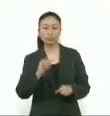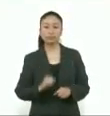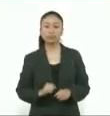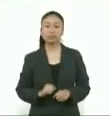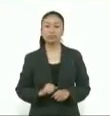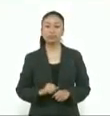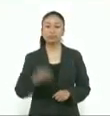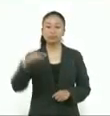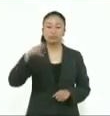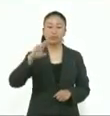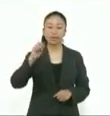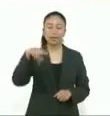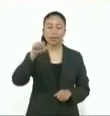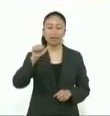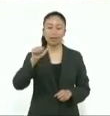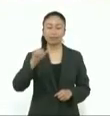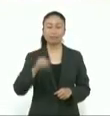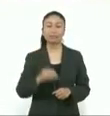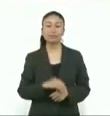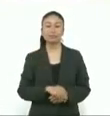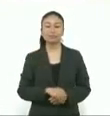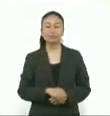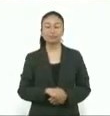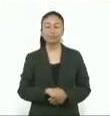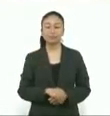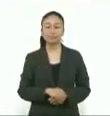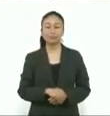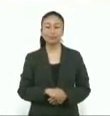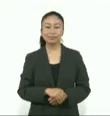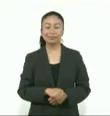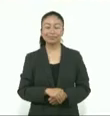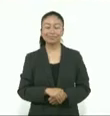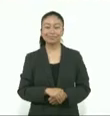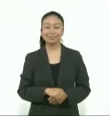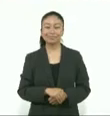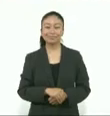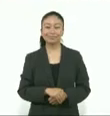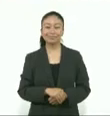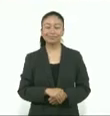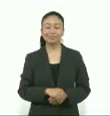Marina Pilar Ávila Olmeda.